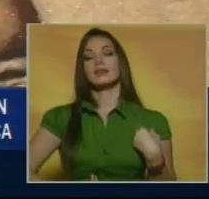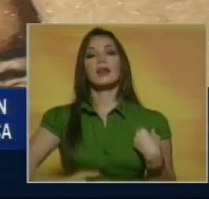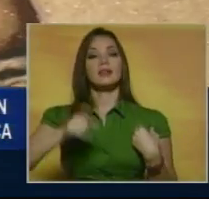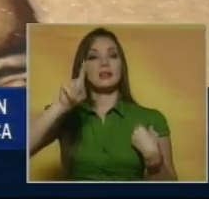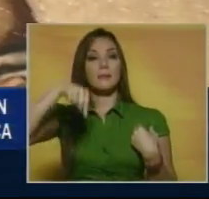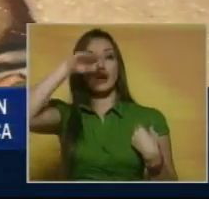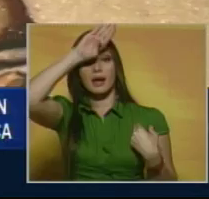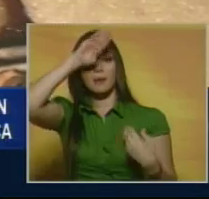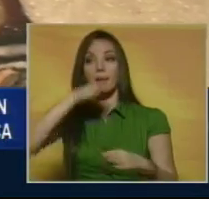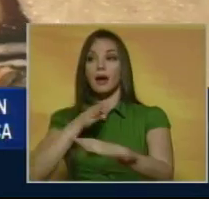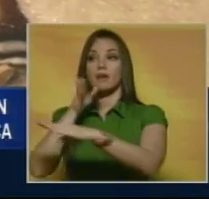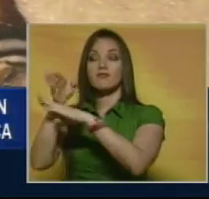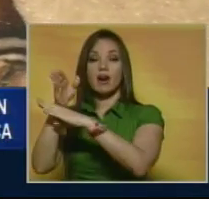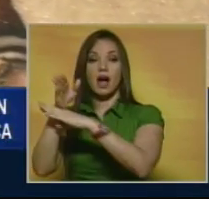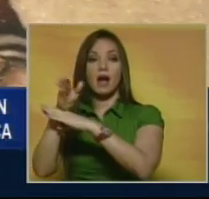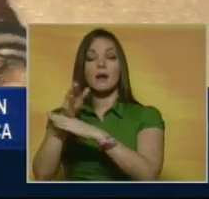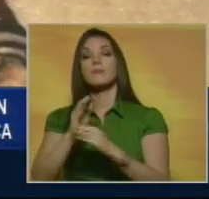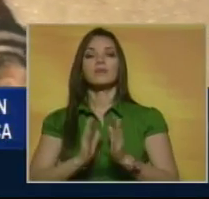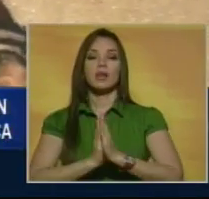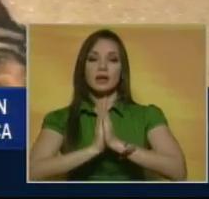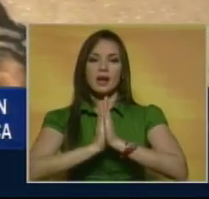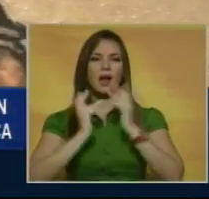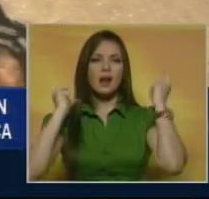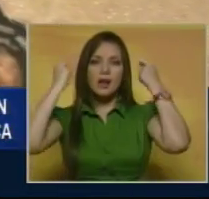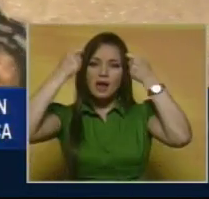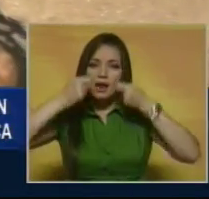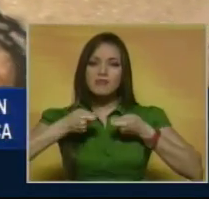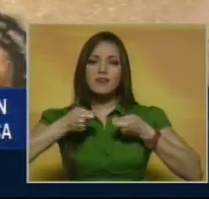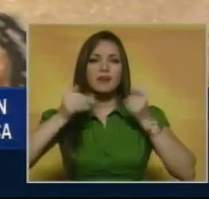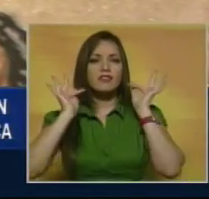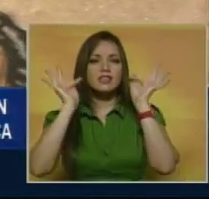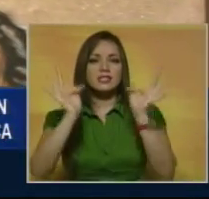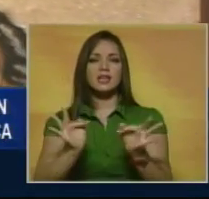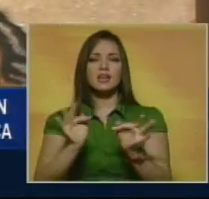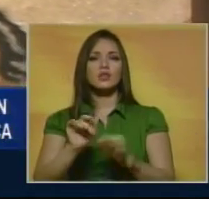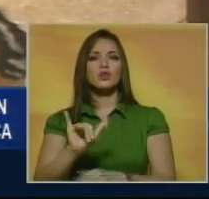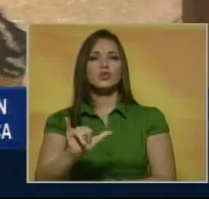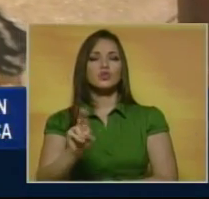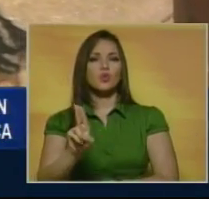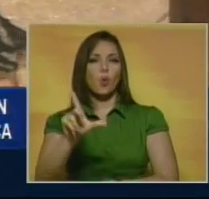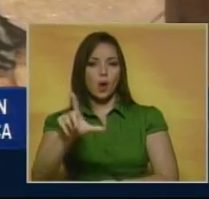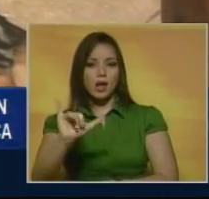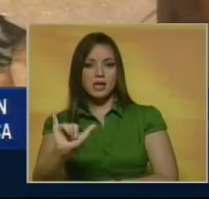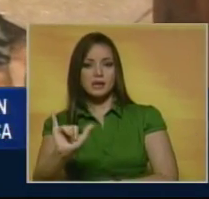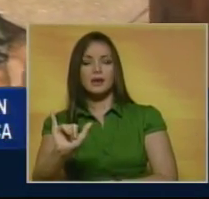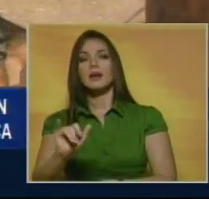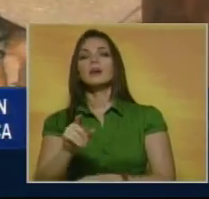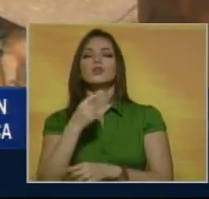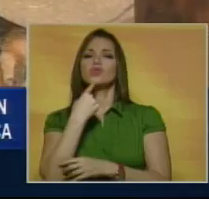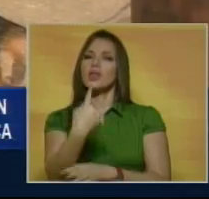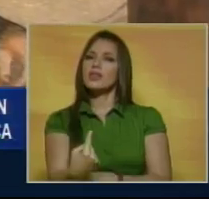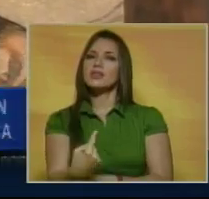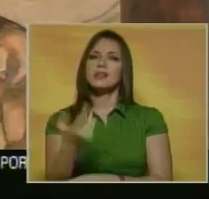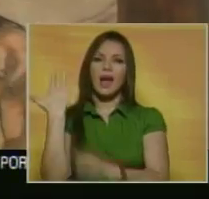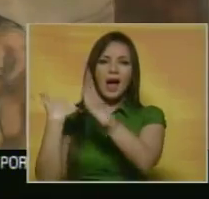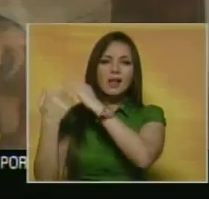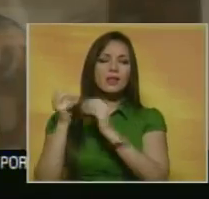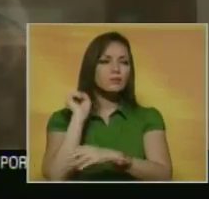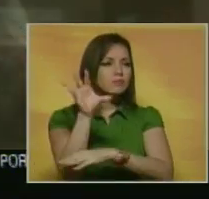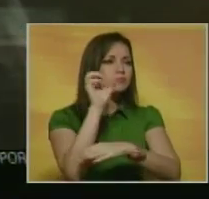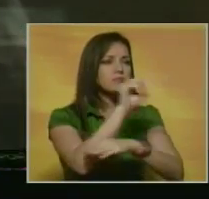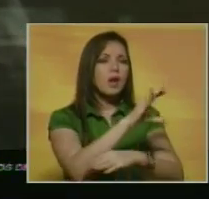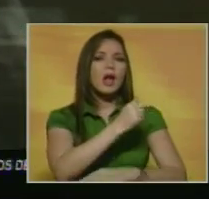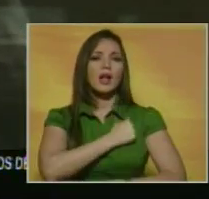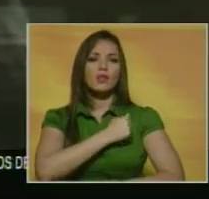asistirá mañana a la misa de canonización del fraile franciscano Junipero Serra, quien inició las misiones católicas